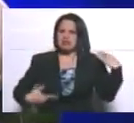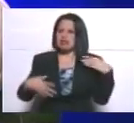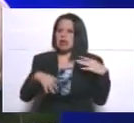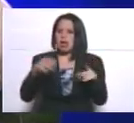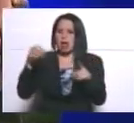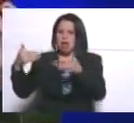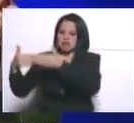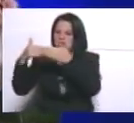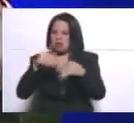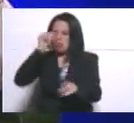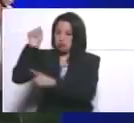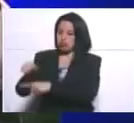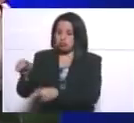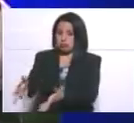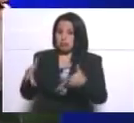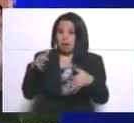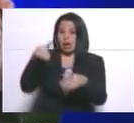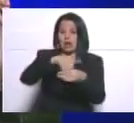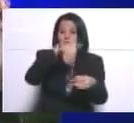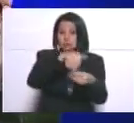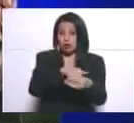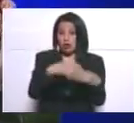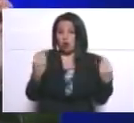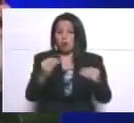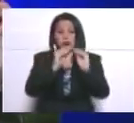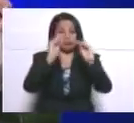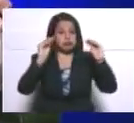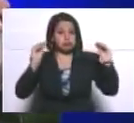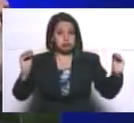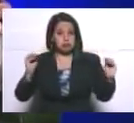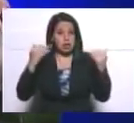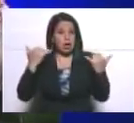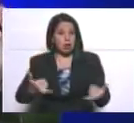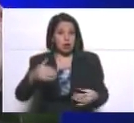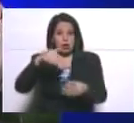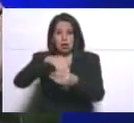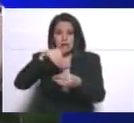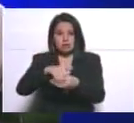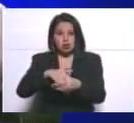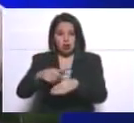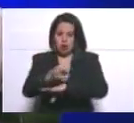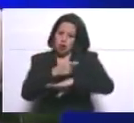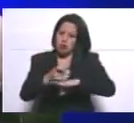el momento que se convoca la constituyente y se realizan las elecciones de gobernadores y